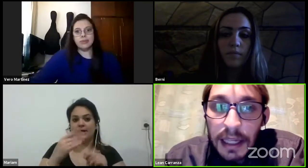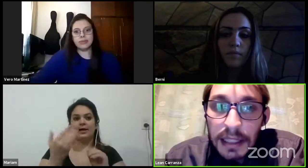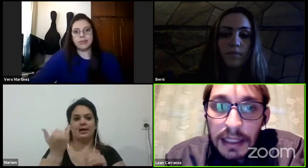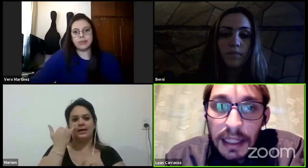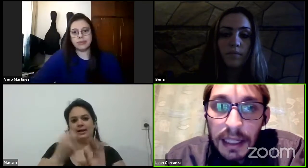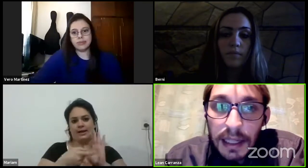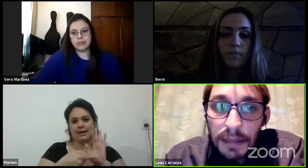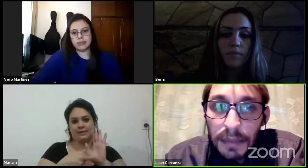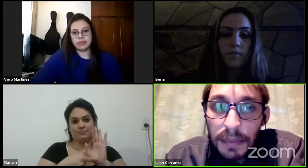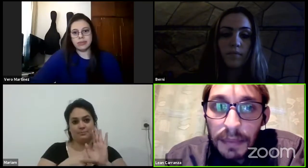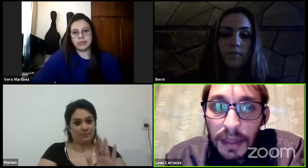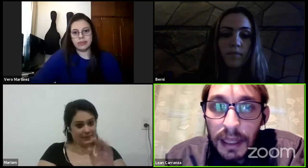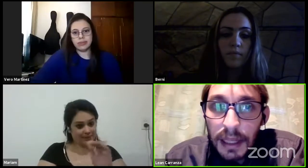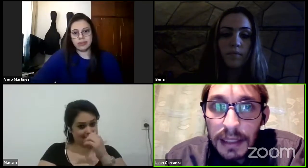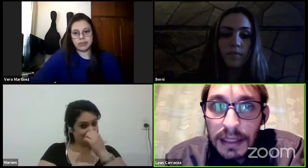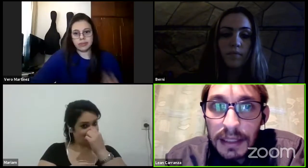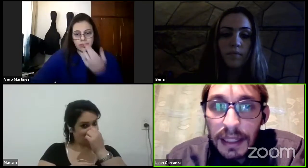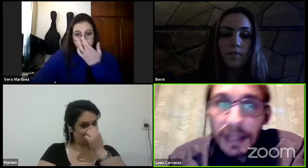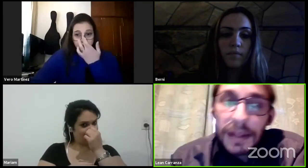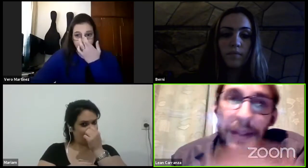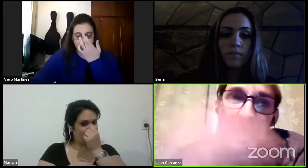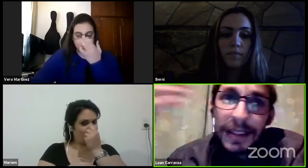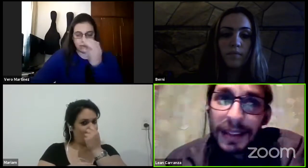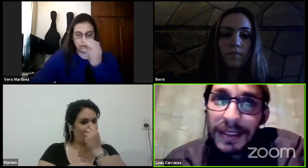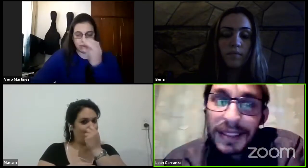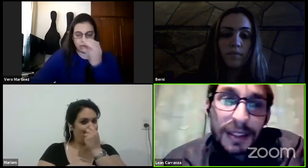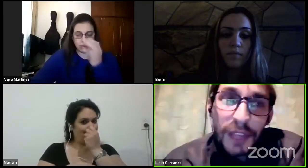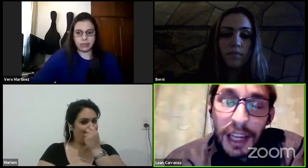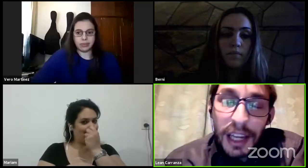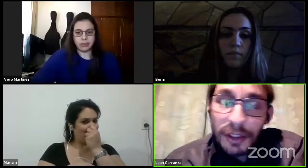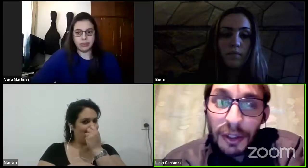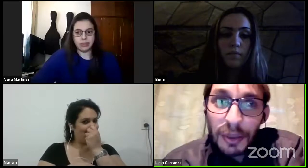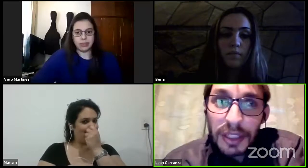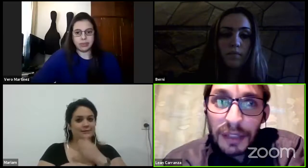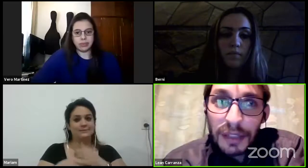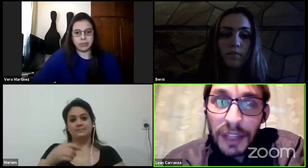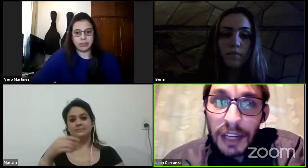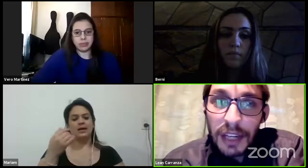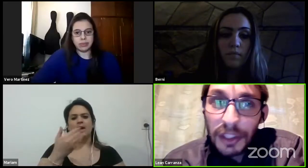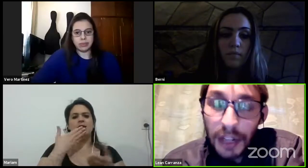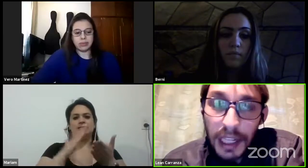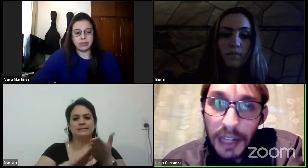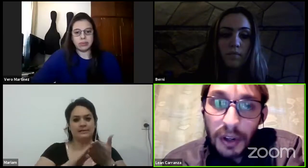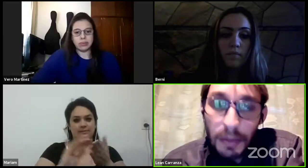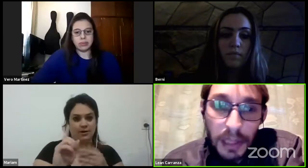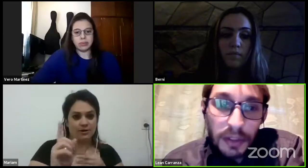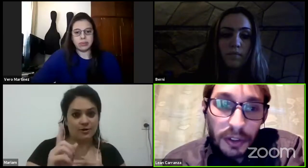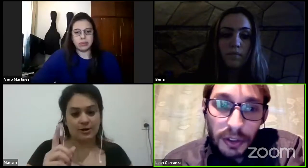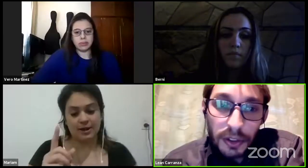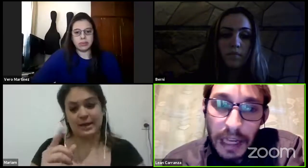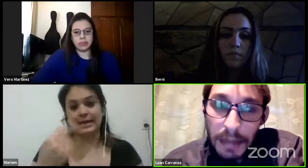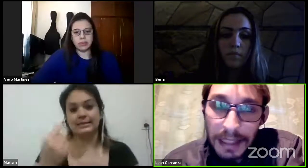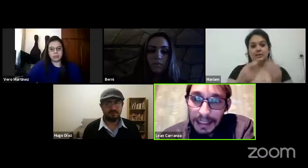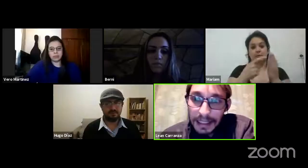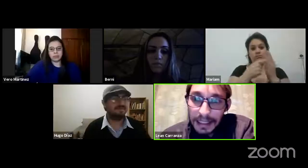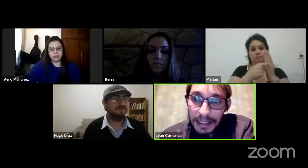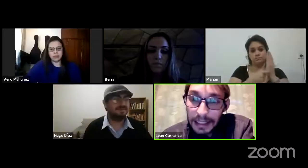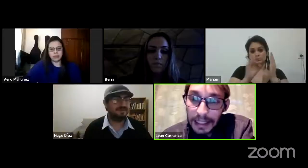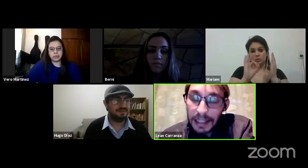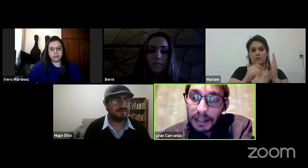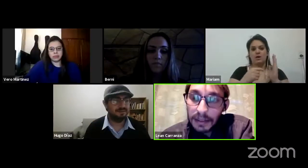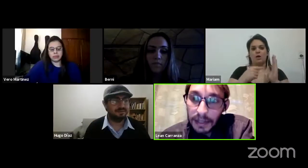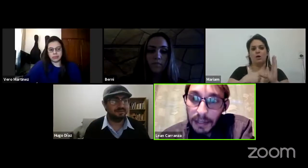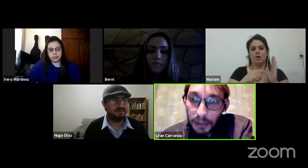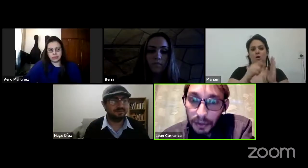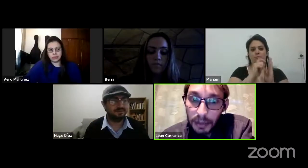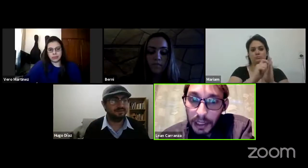ese s certificado no no es un certificado sino el legajo completo todo con todas las materias rendidas